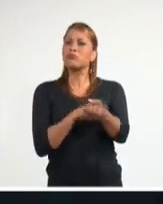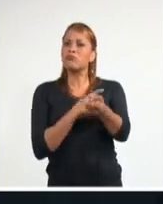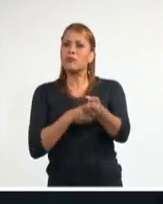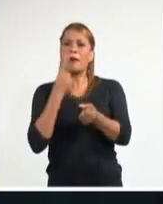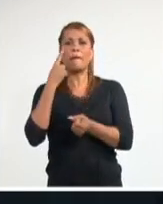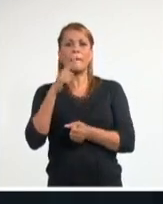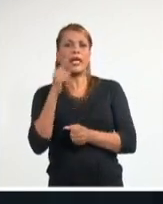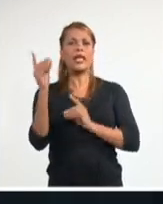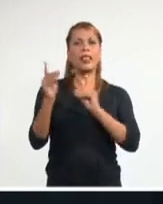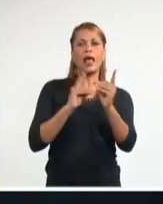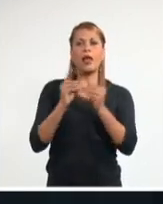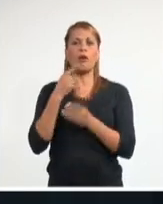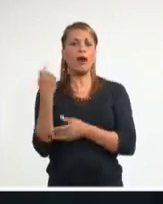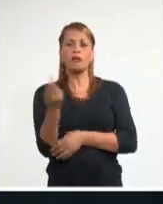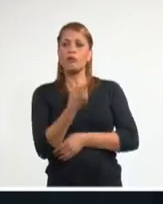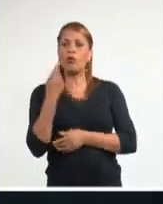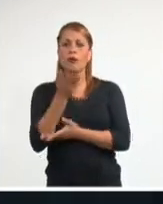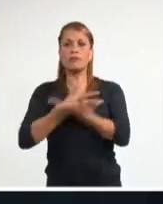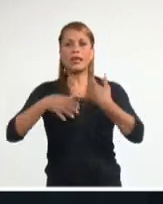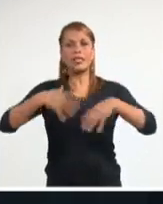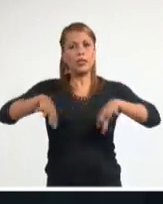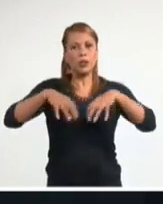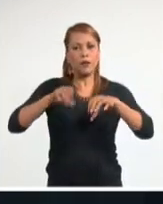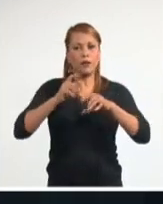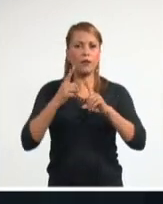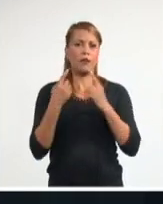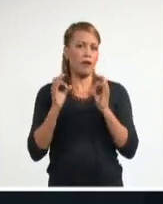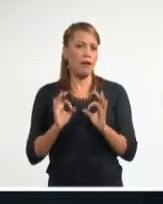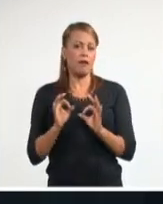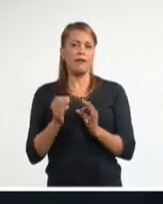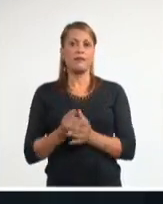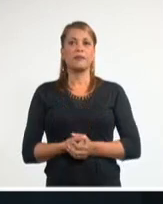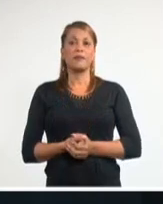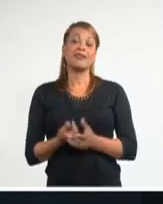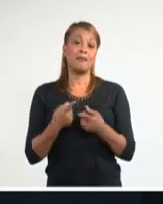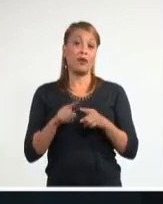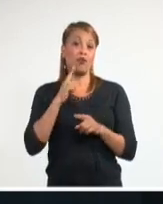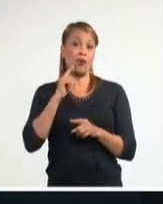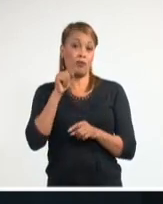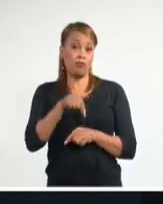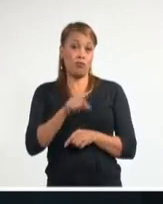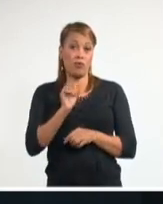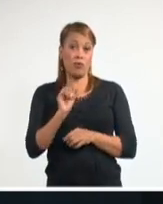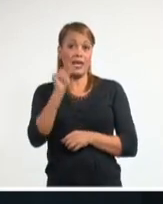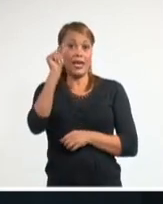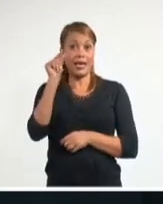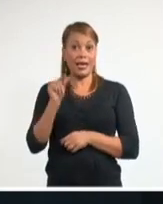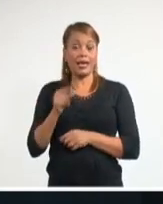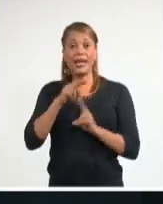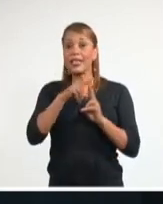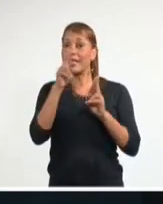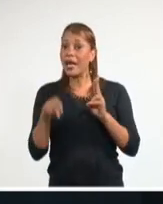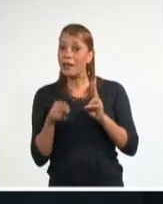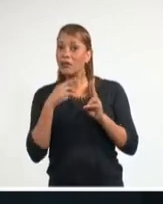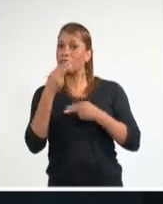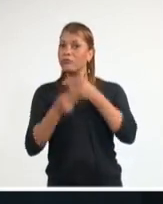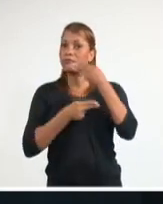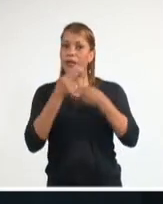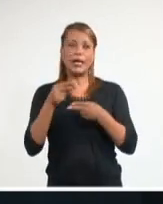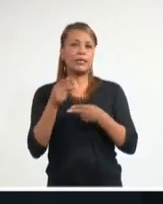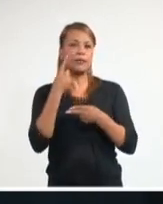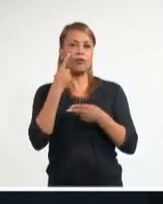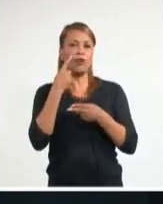a dialogar con este tipo de situaciones, los damos como superadas. Pero sin embargo, cuando te colocas en el teatro, cuando las colocas en el teatro, las eriges